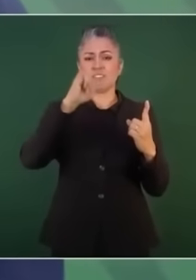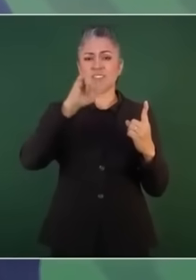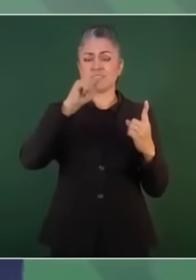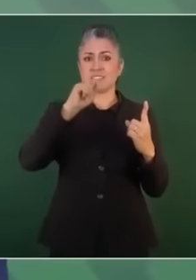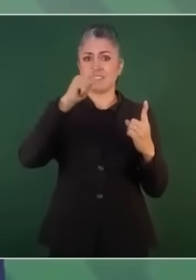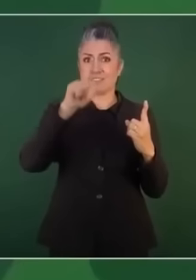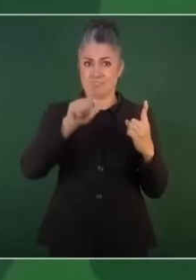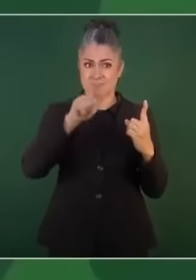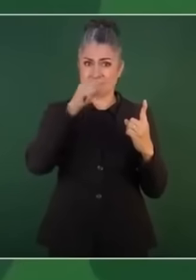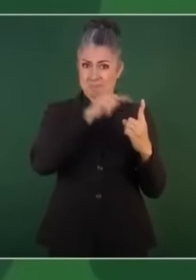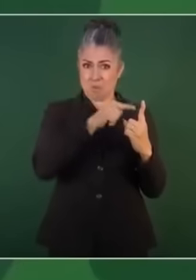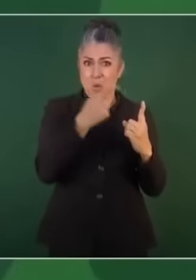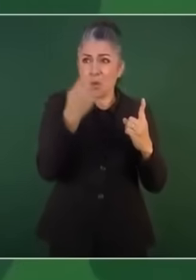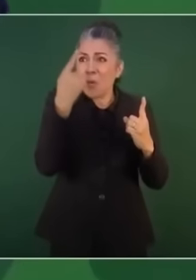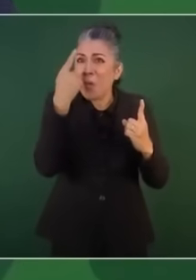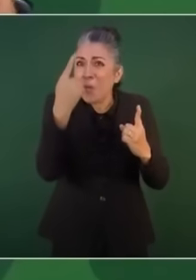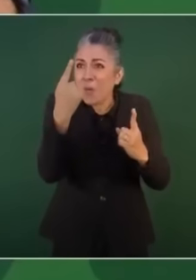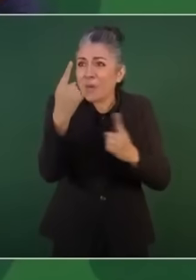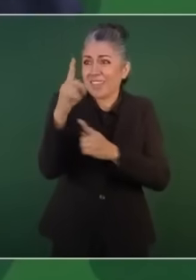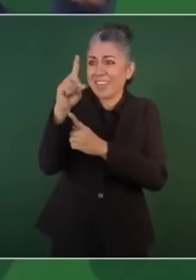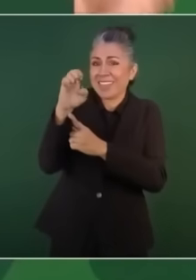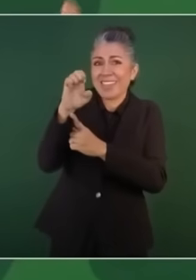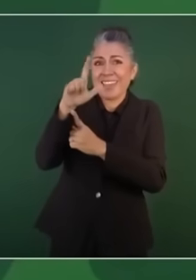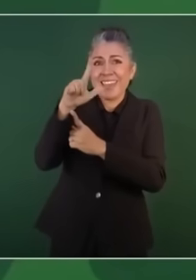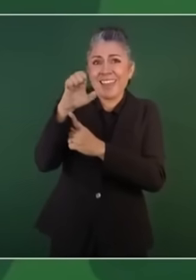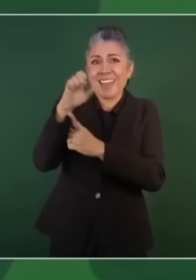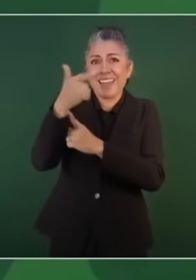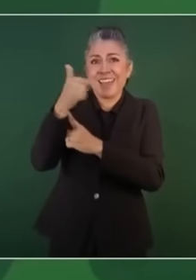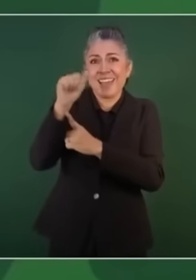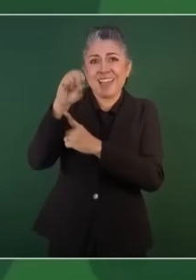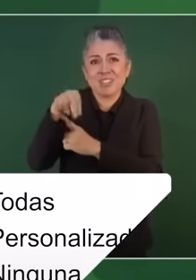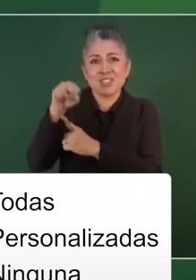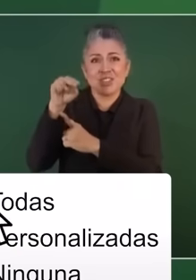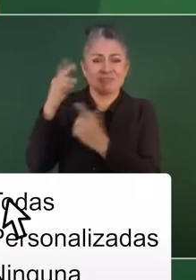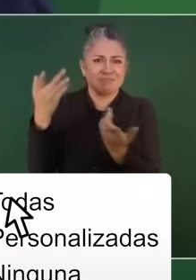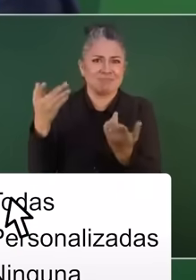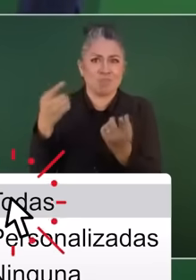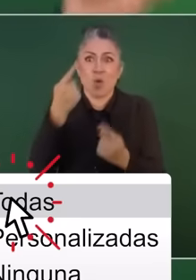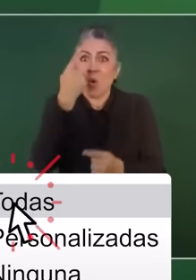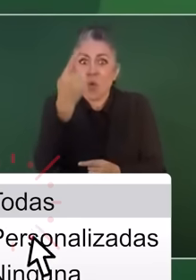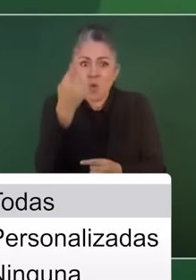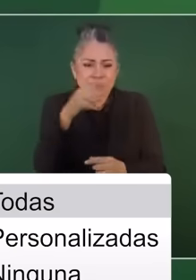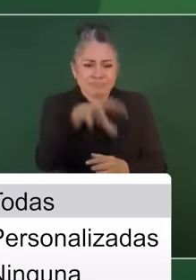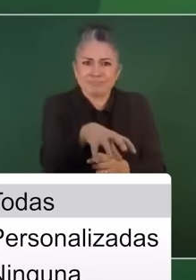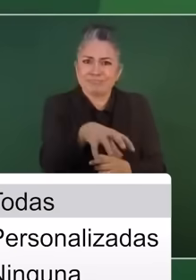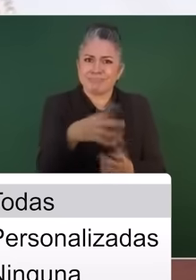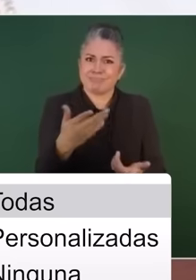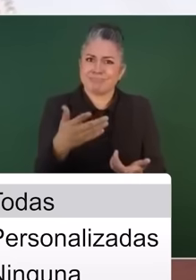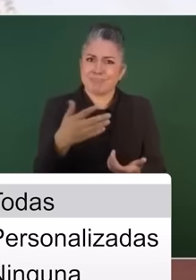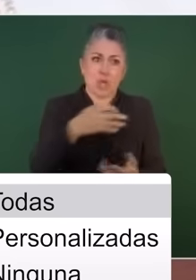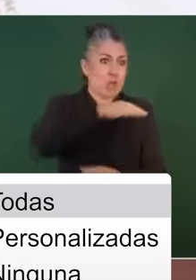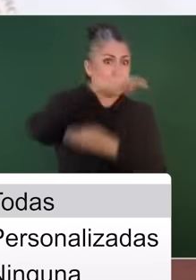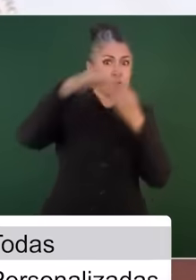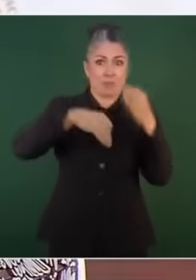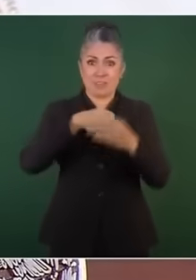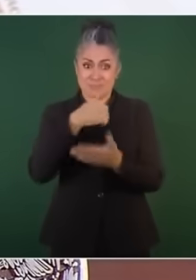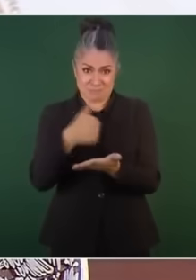de una delegación, no es una empresa de toda la ciudad o de todo el país,